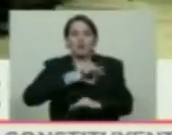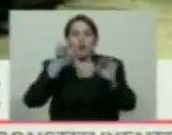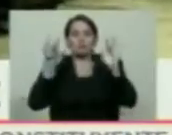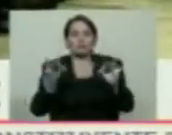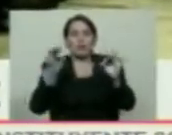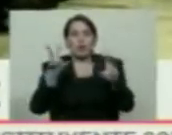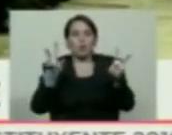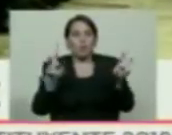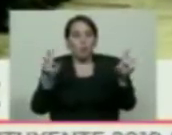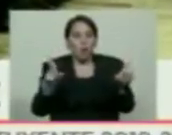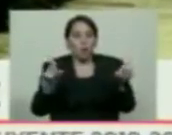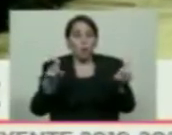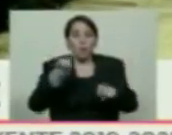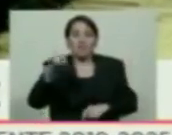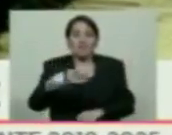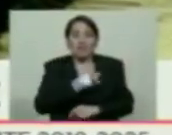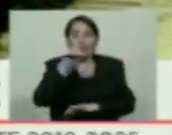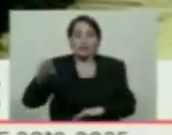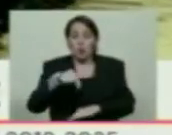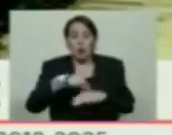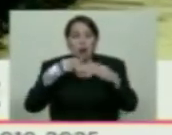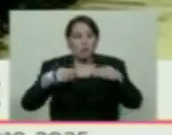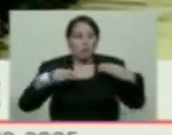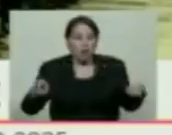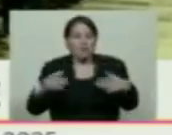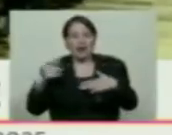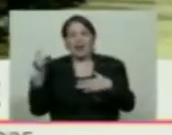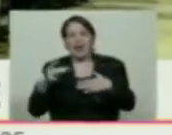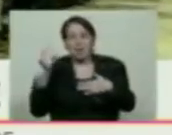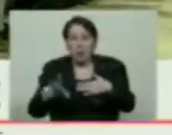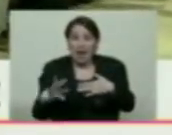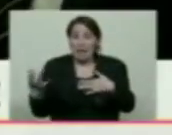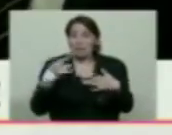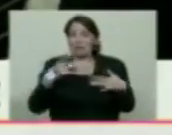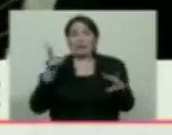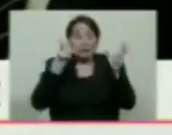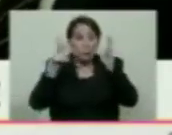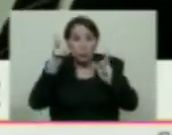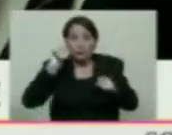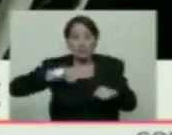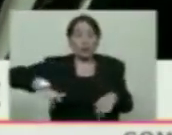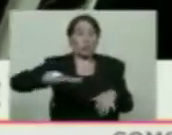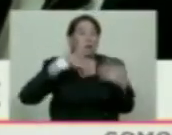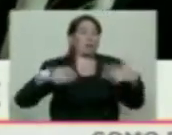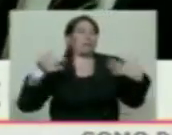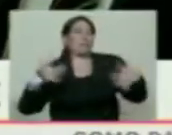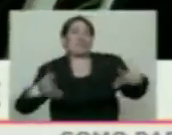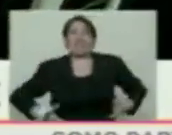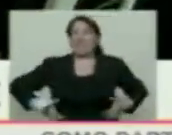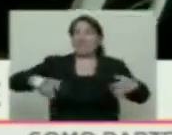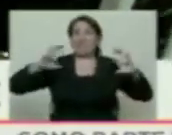Universidad Nacional Popular. Para que les duela más, porque lo que suene a pueblo les arde, tiene que ser ciudadanos. Los